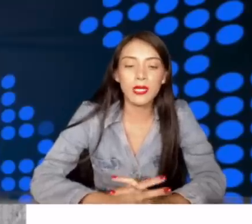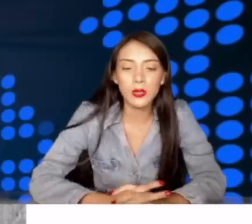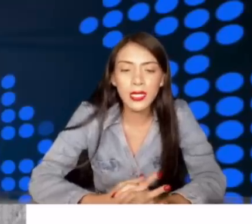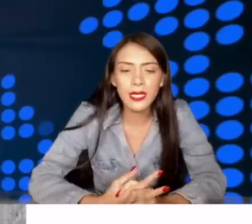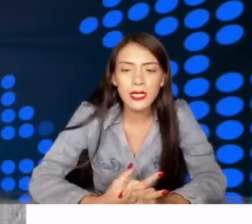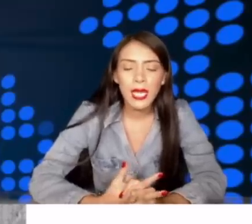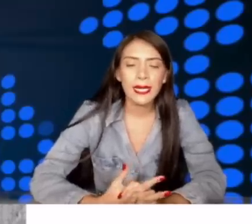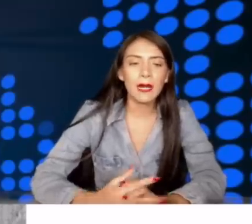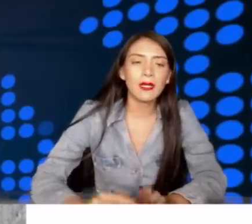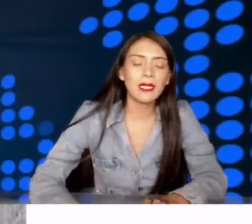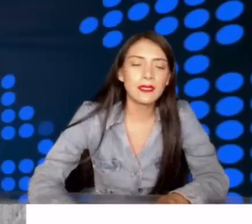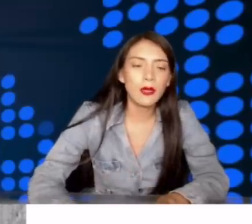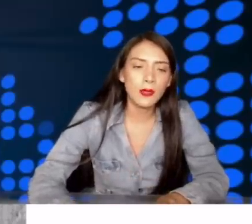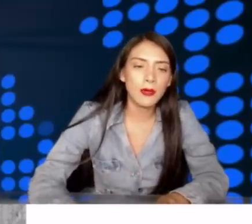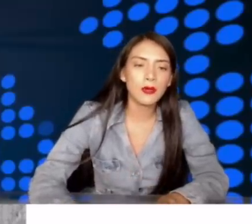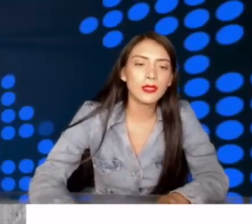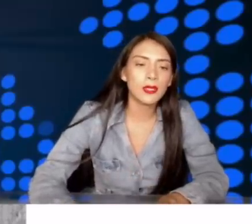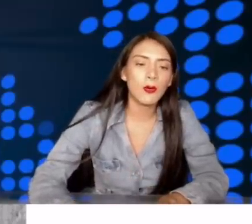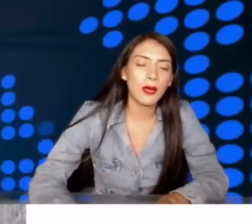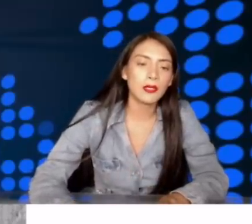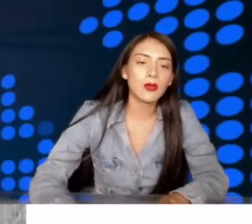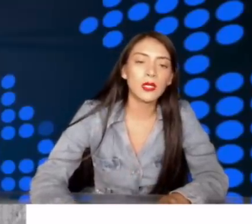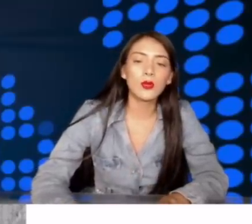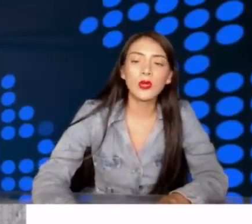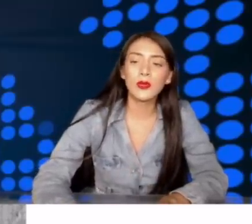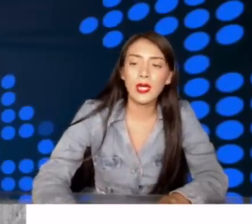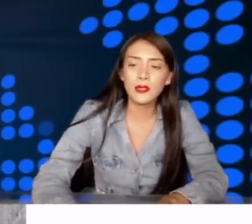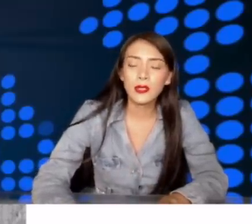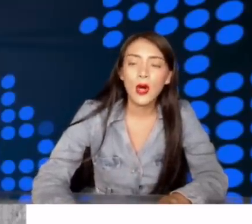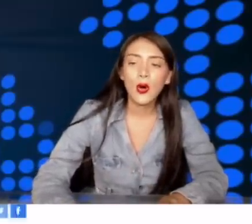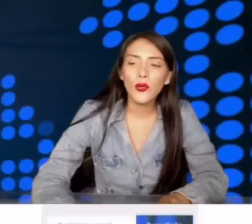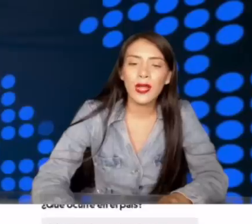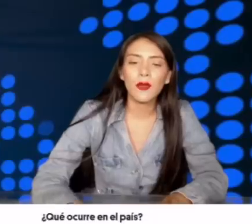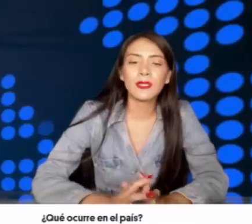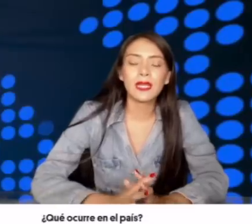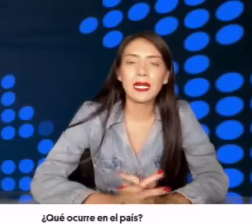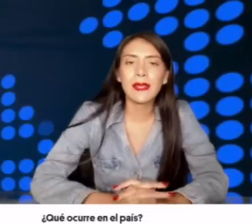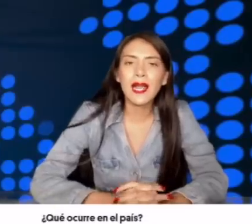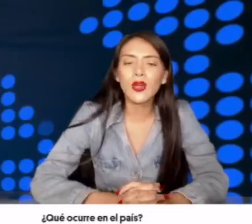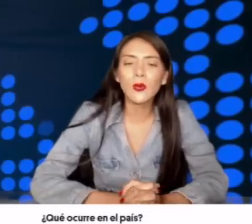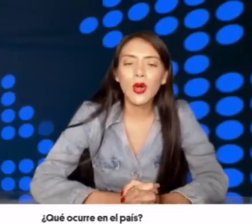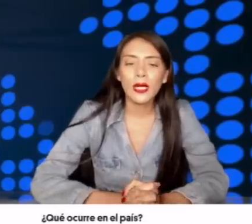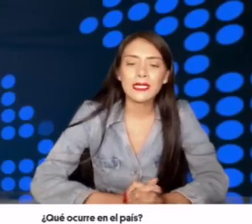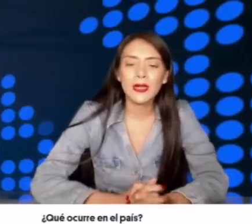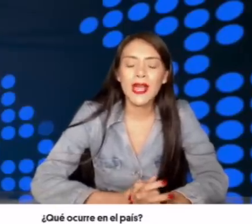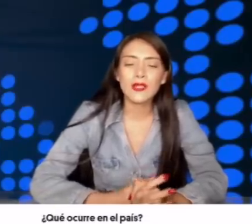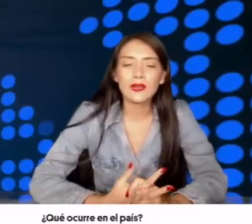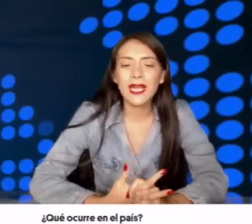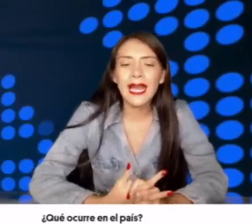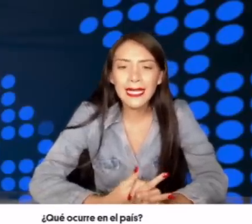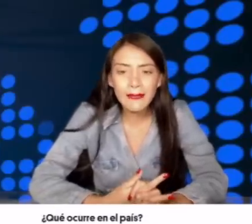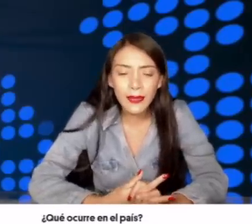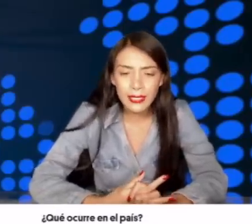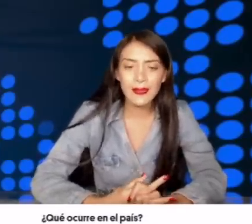otros personajes, que la verdad es que López Obrador no tiene comparación con ninguno de ellos, o de la forma tan radical como quisieron